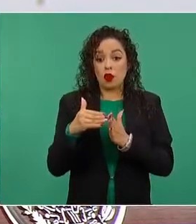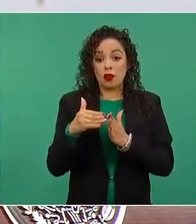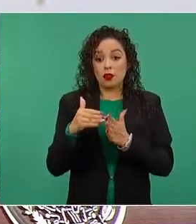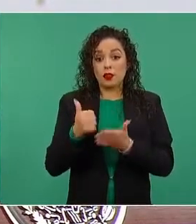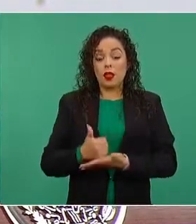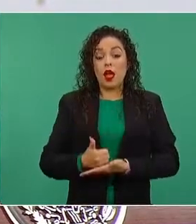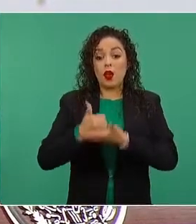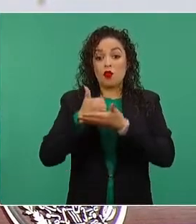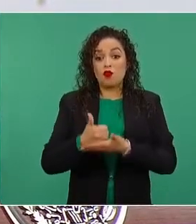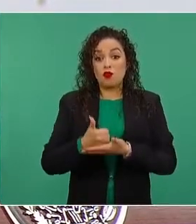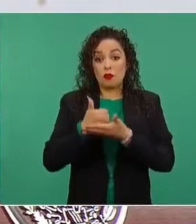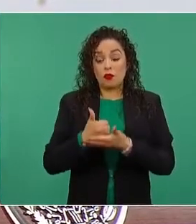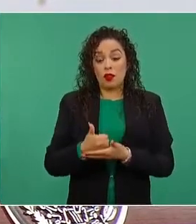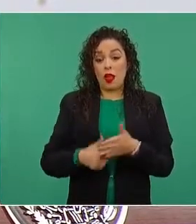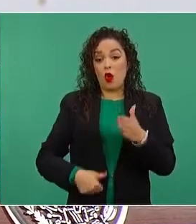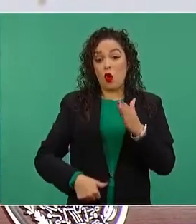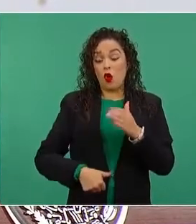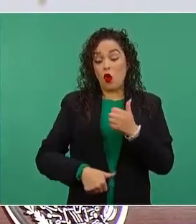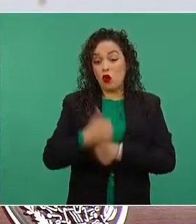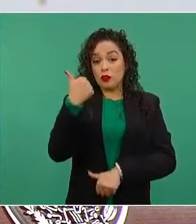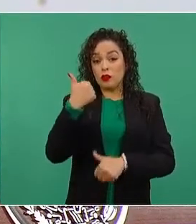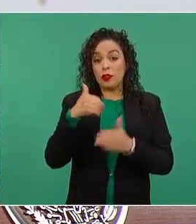situación de 11 millones de migrantes.